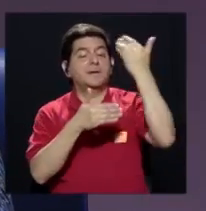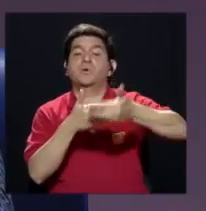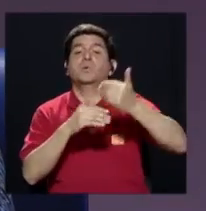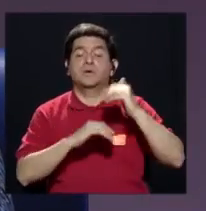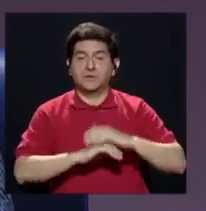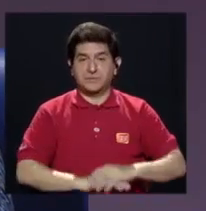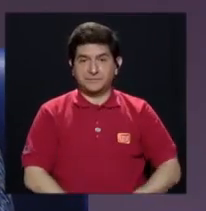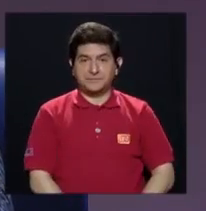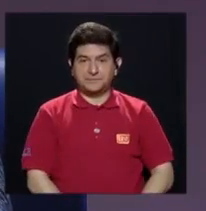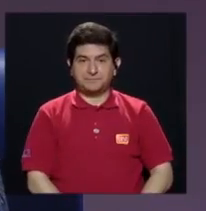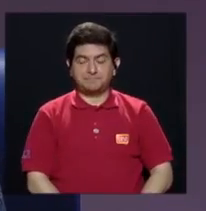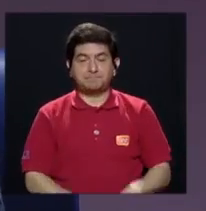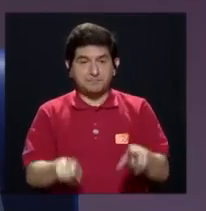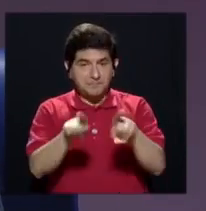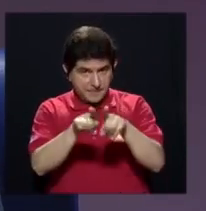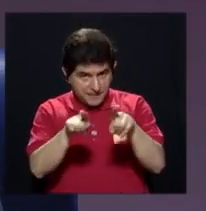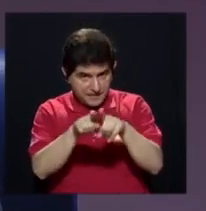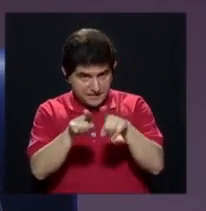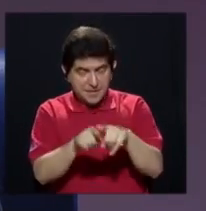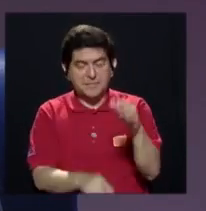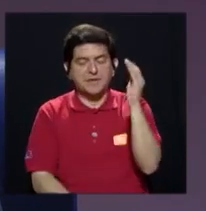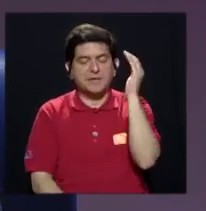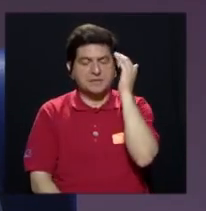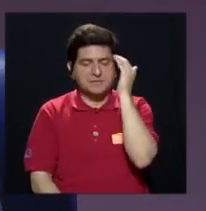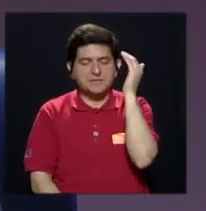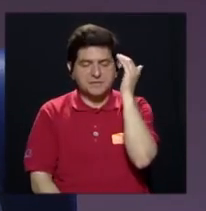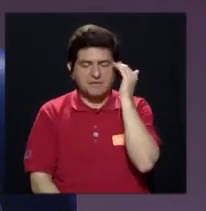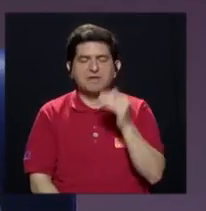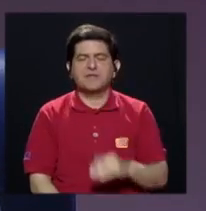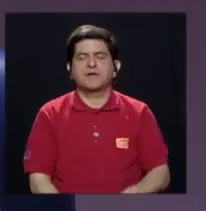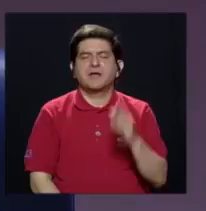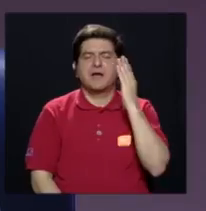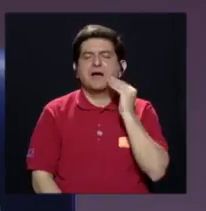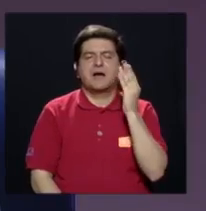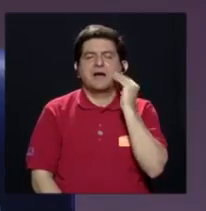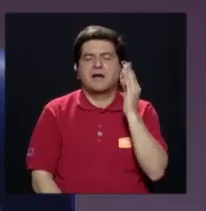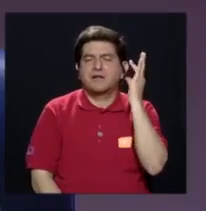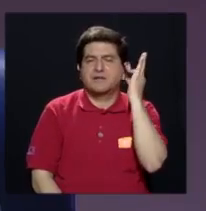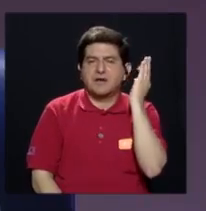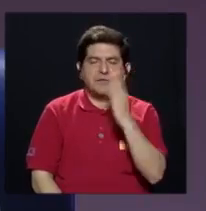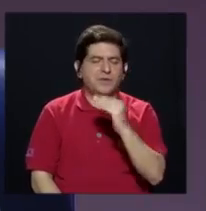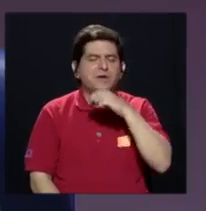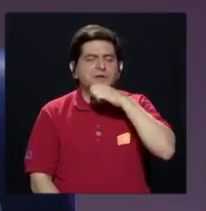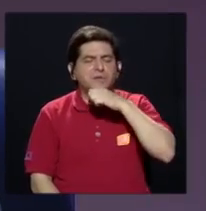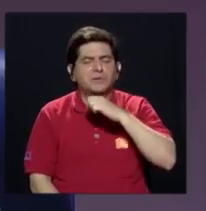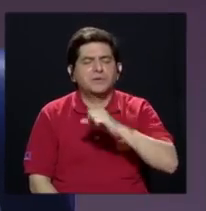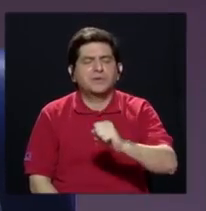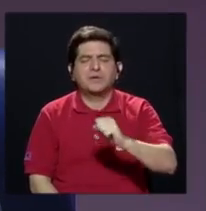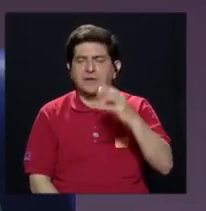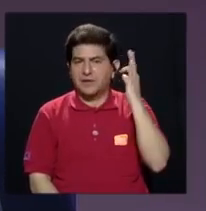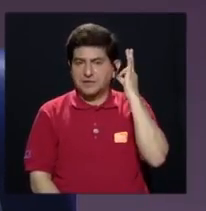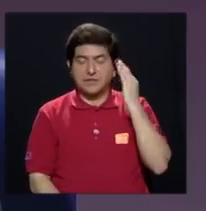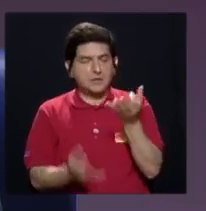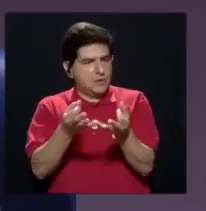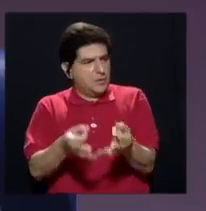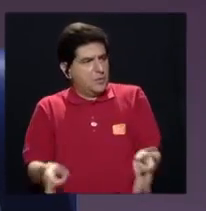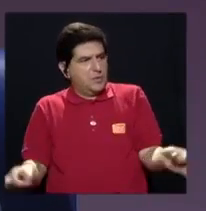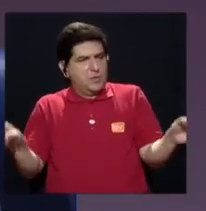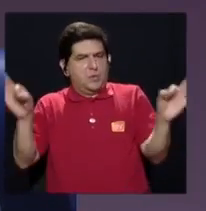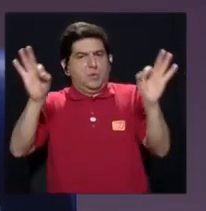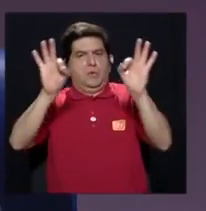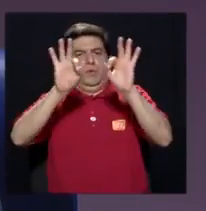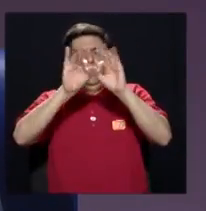eh recuperar las la sabiduría de las abuelas de las ancestras verdad es para nosotras eh algo sumamente